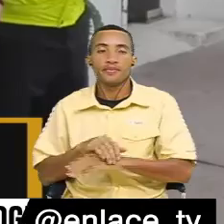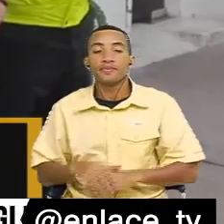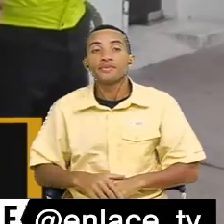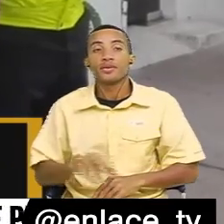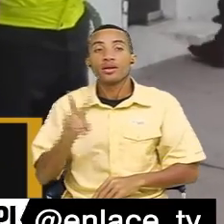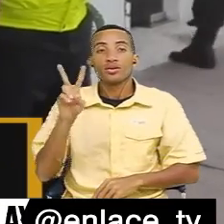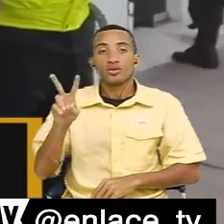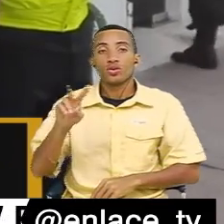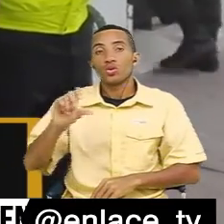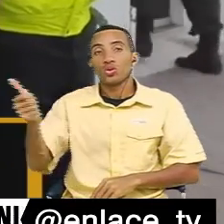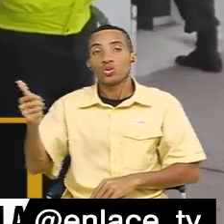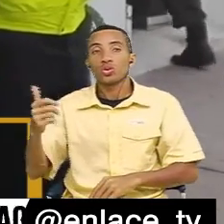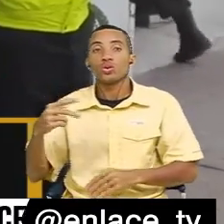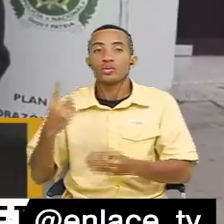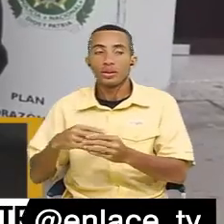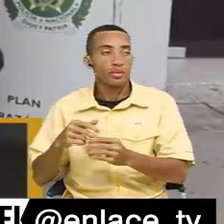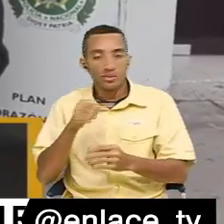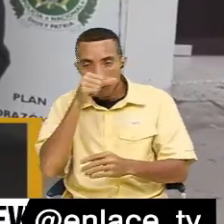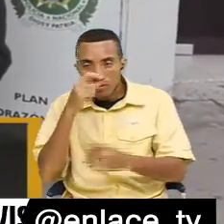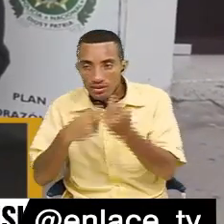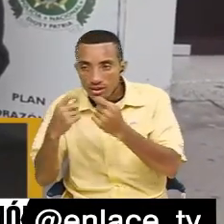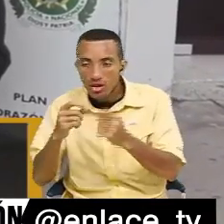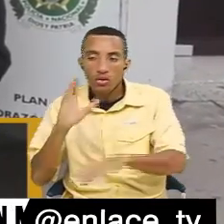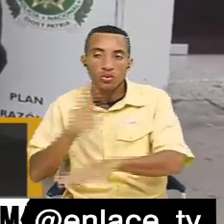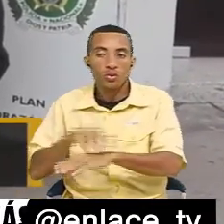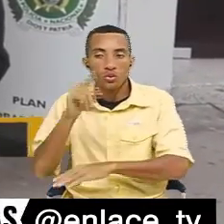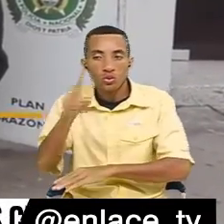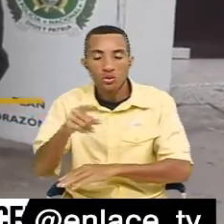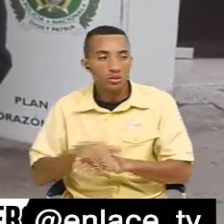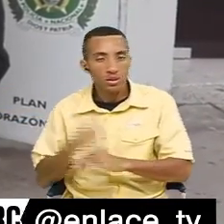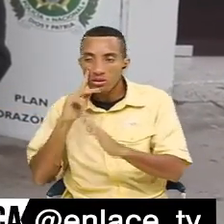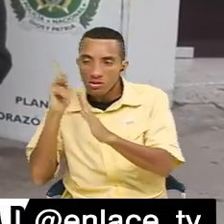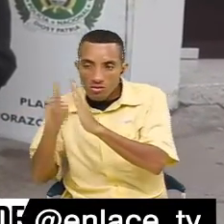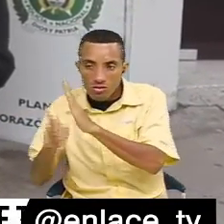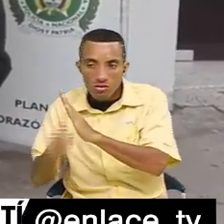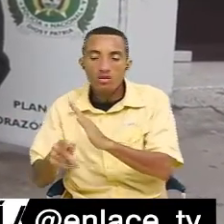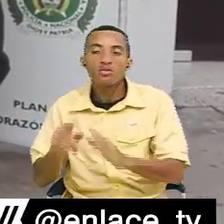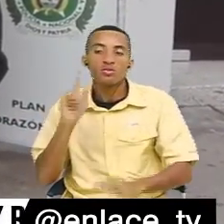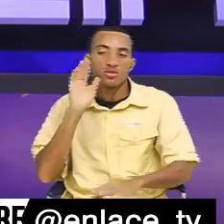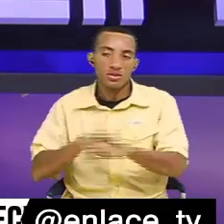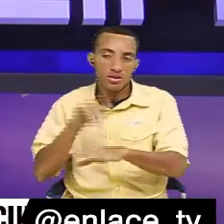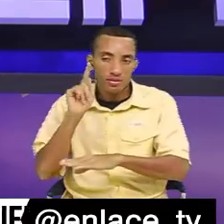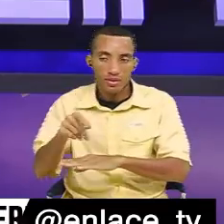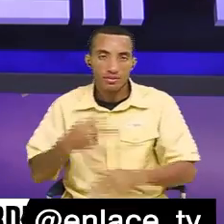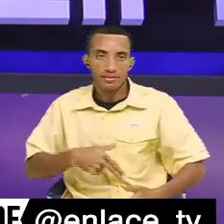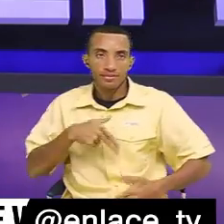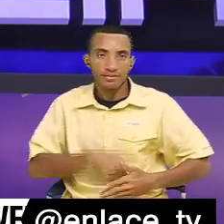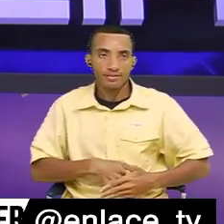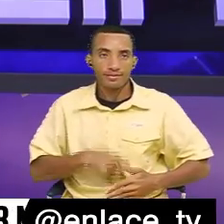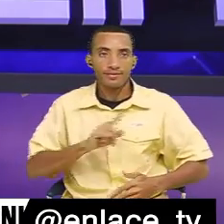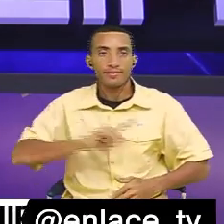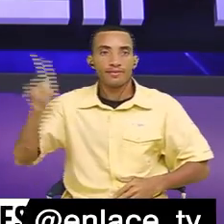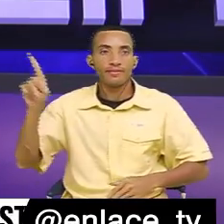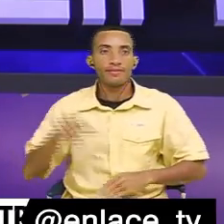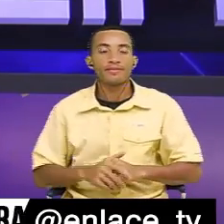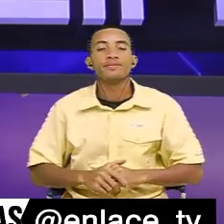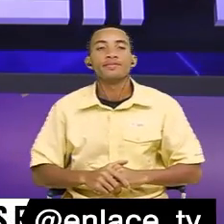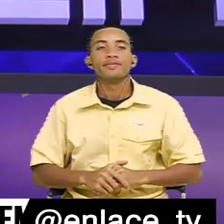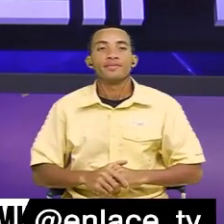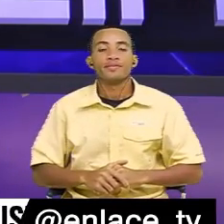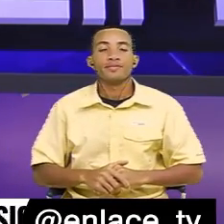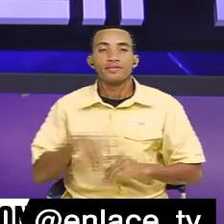de otros delitos como microtráfico, homicidios selectivos y porte ilegal de armas de fuego. La policía del Magdalena Medio